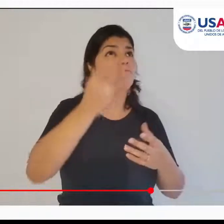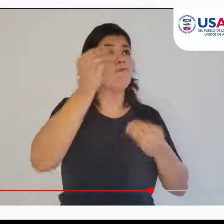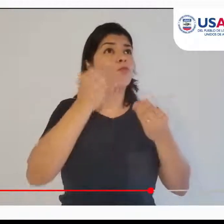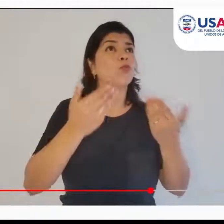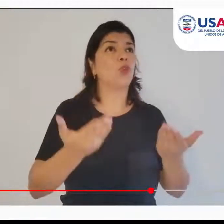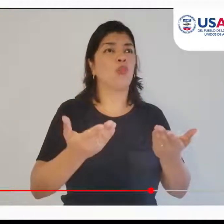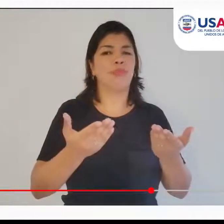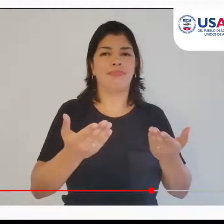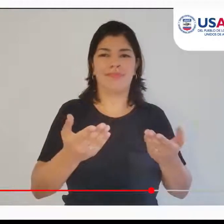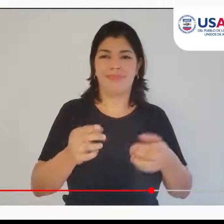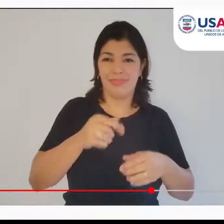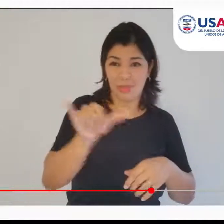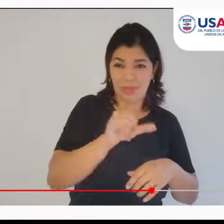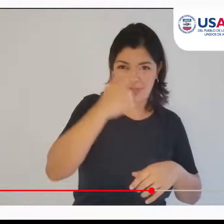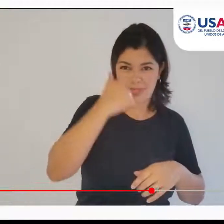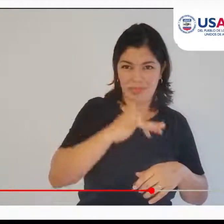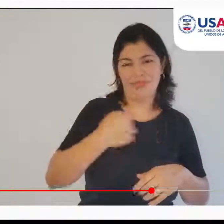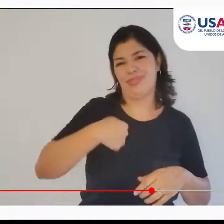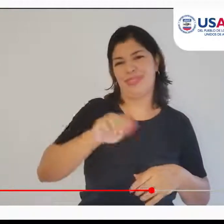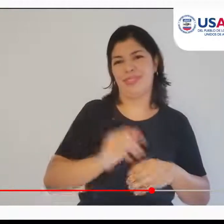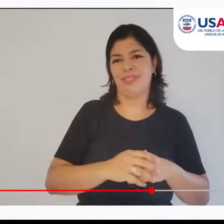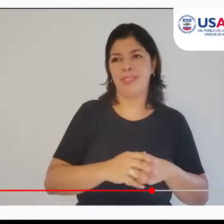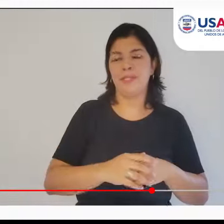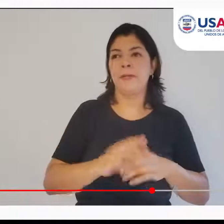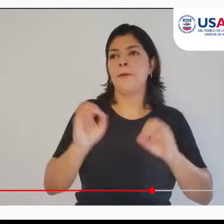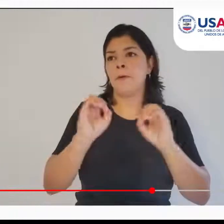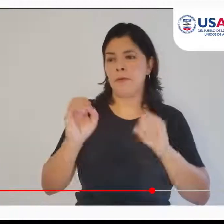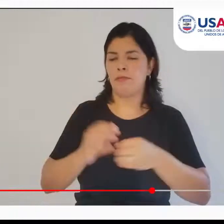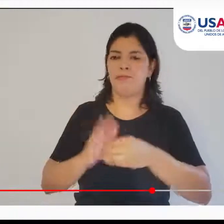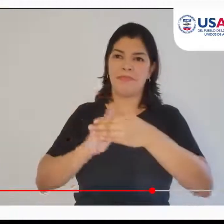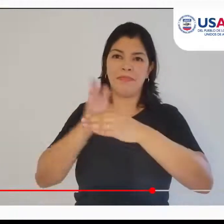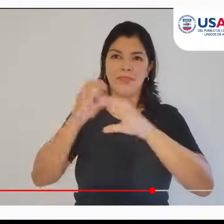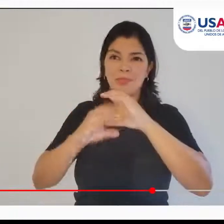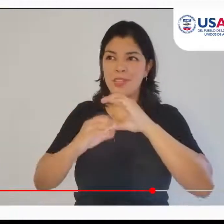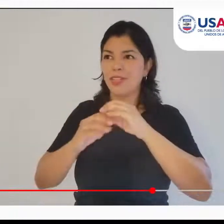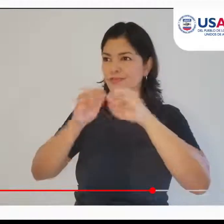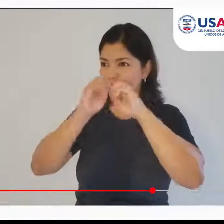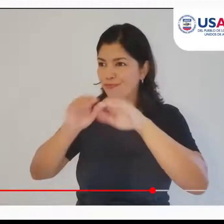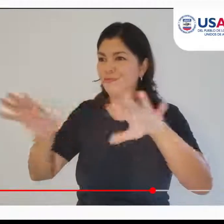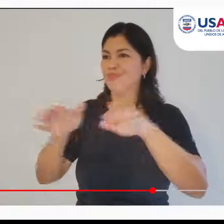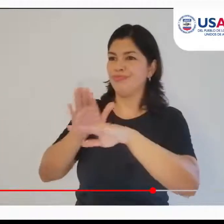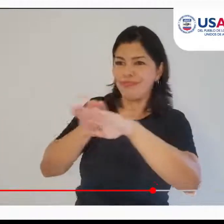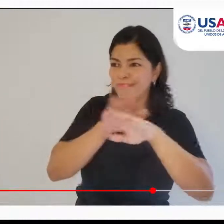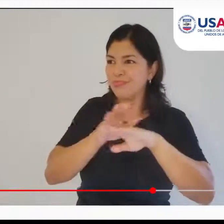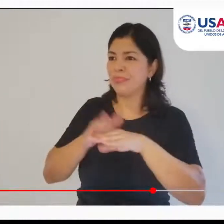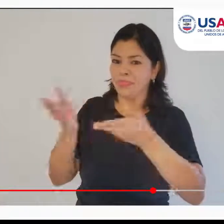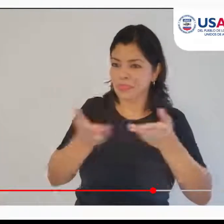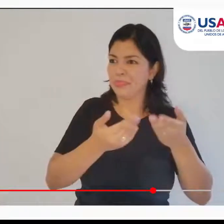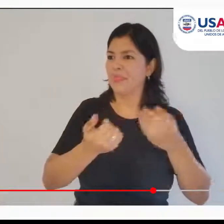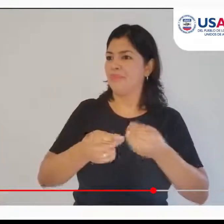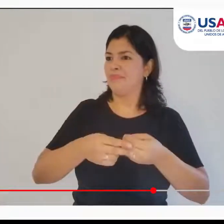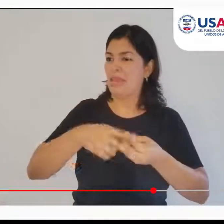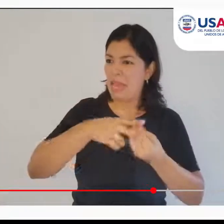personas de Santa Marta. No hay una difusión en los medios de comunicación de las herramientas que ellos pueden utilizar o de los diferentes